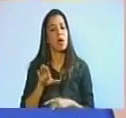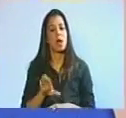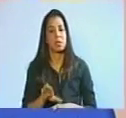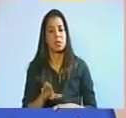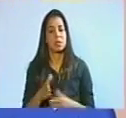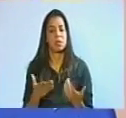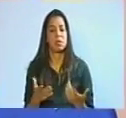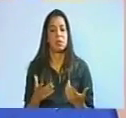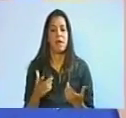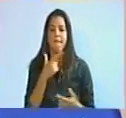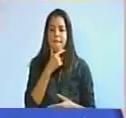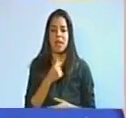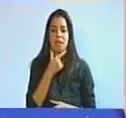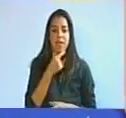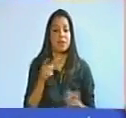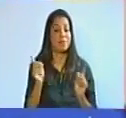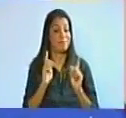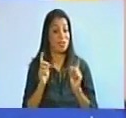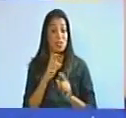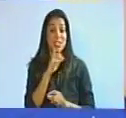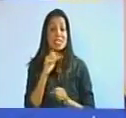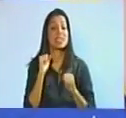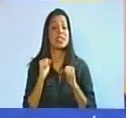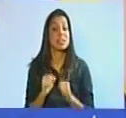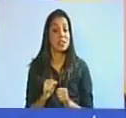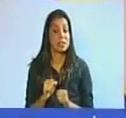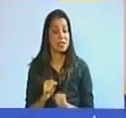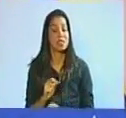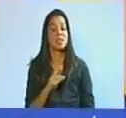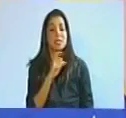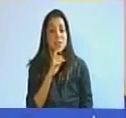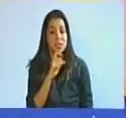lo fácil lo que hagamos. Esto no es fácil.